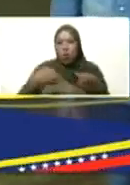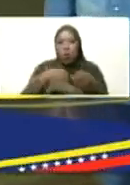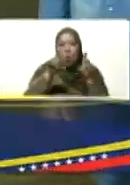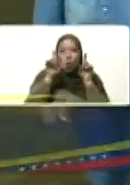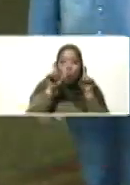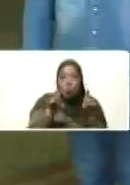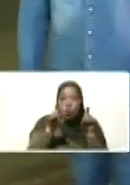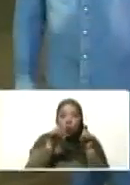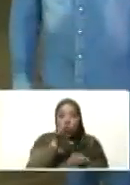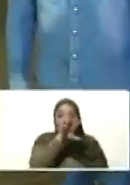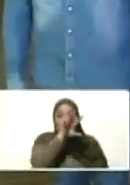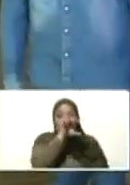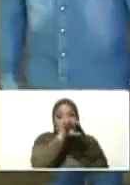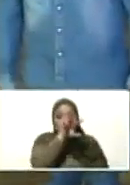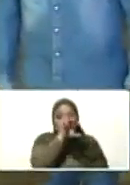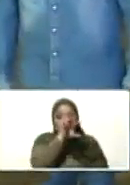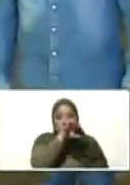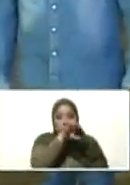del ganado bufalino.